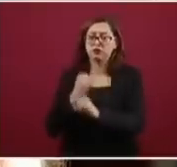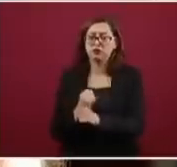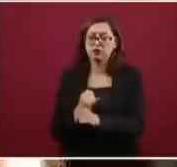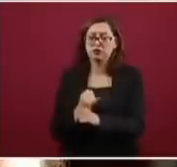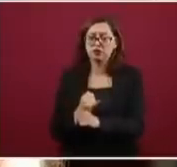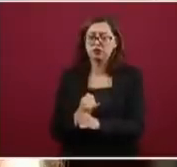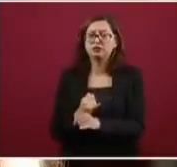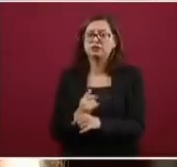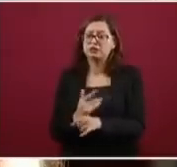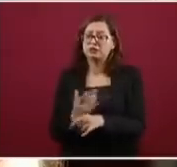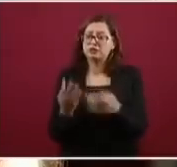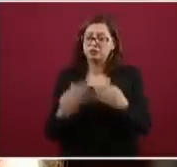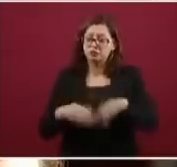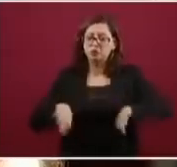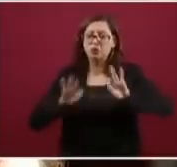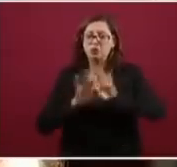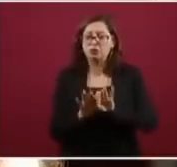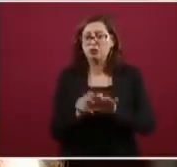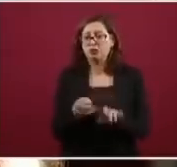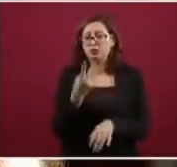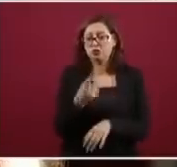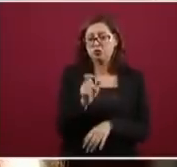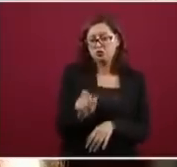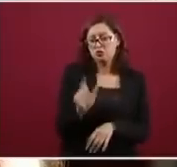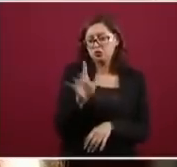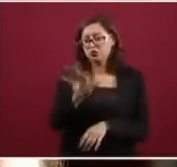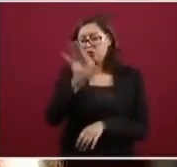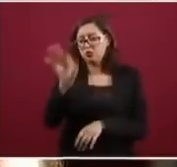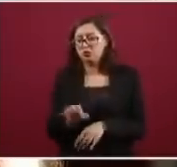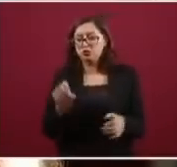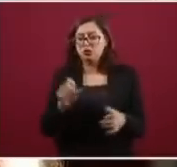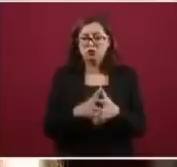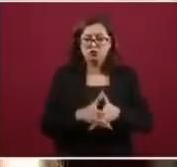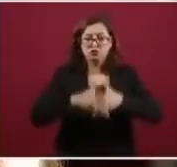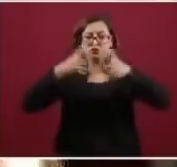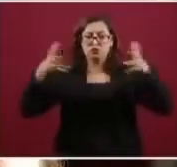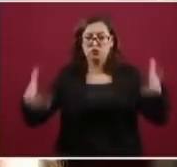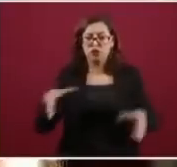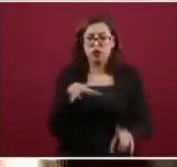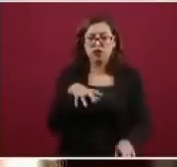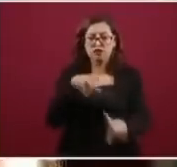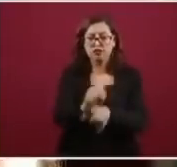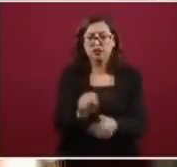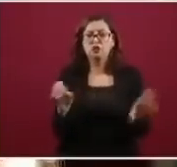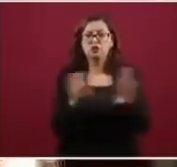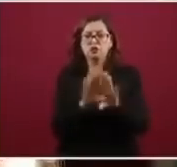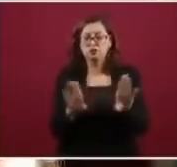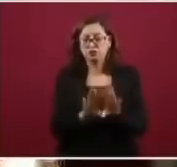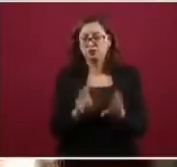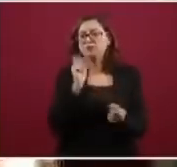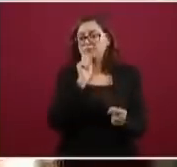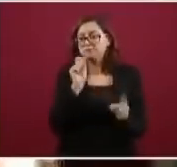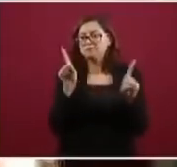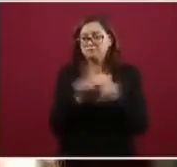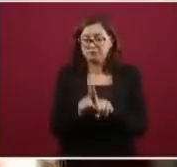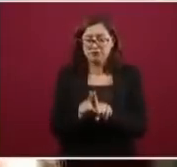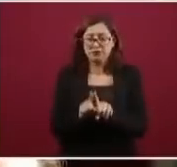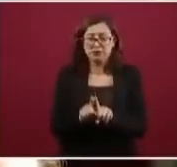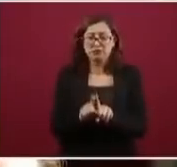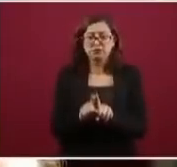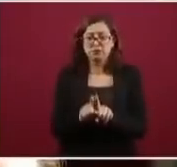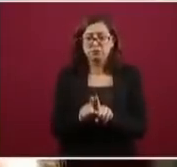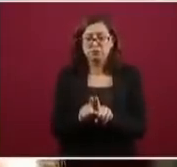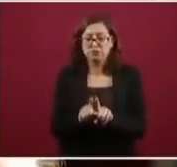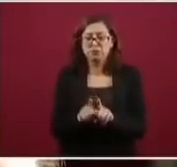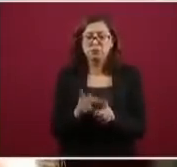necesario para alcanzar el crecimiento de hasta el 2.5 por ciento y también saber si con este presupuesto se garantiza que no se bajen la deuda